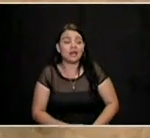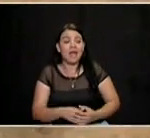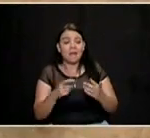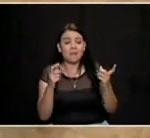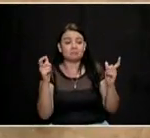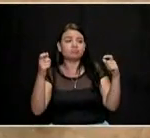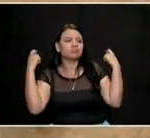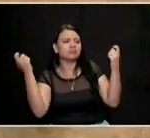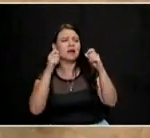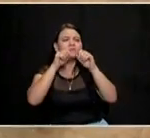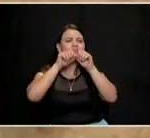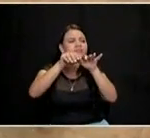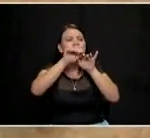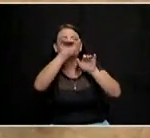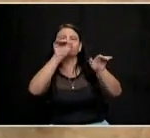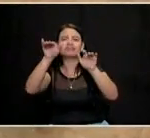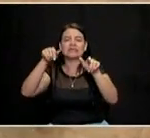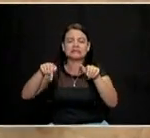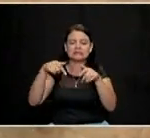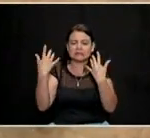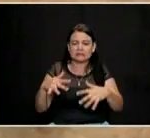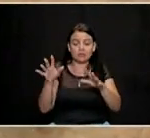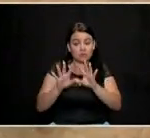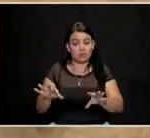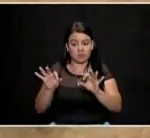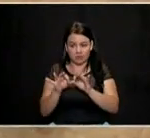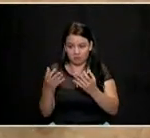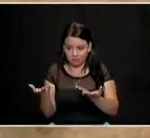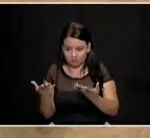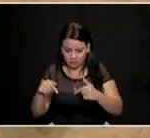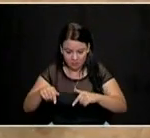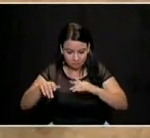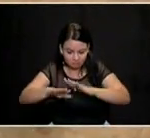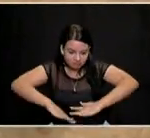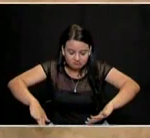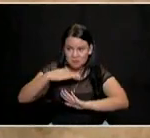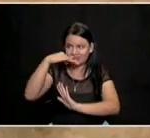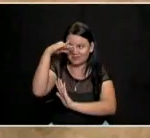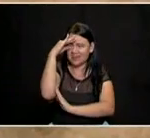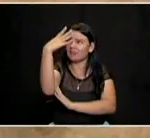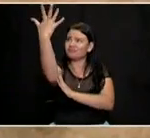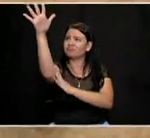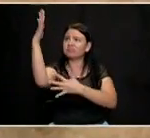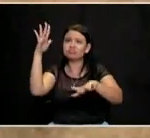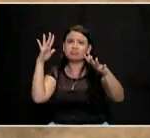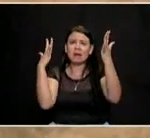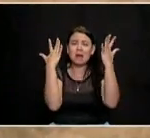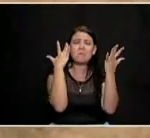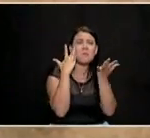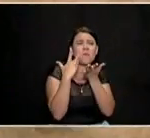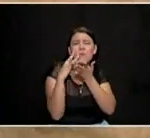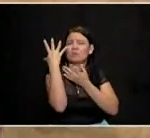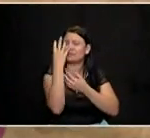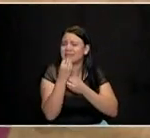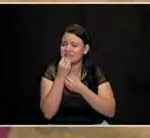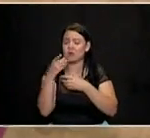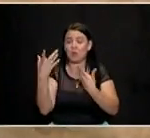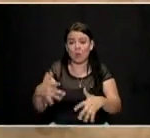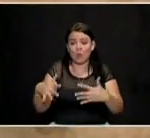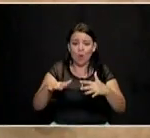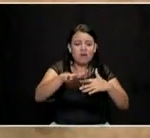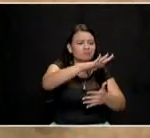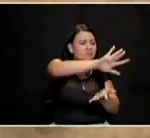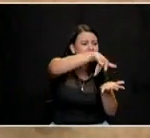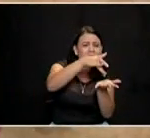turismo todas nuestras fortalezas del medio ambiente la nobleza de las gentes los sitios de atracción turística la